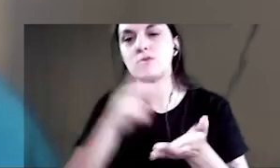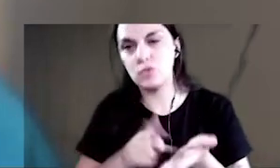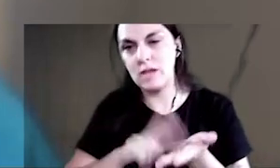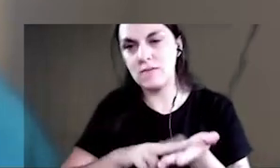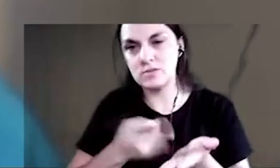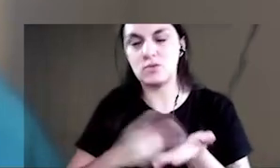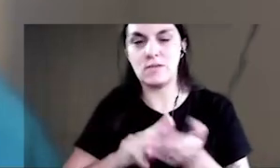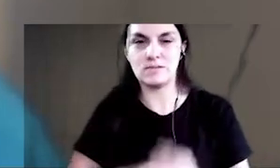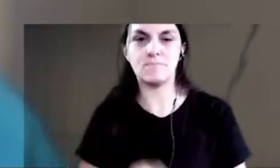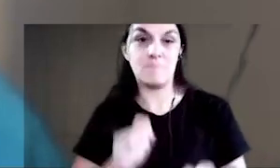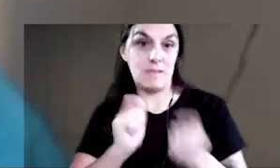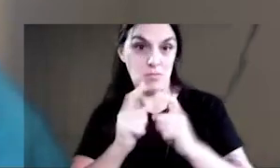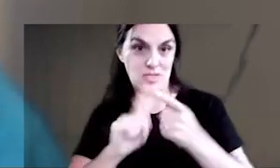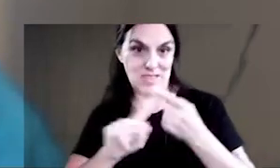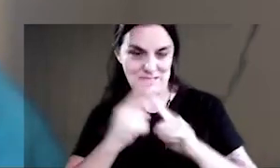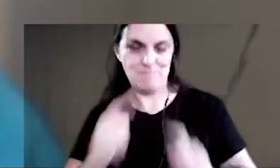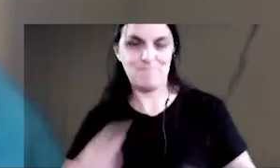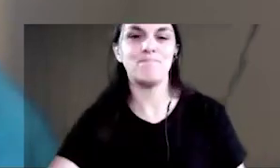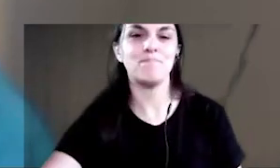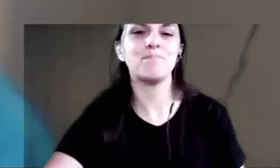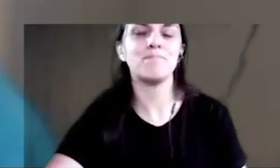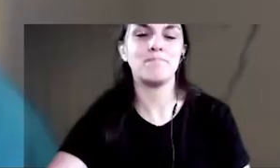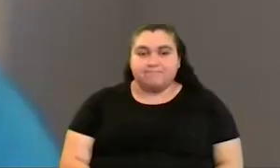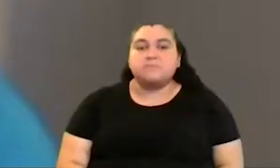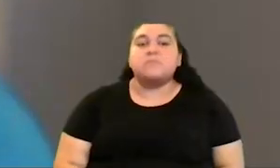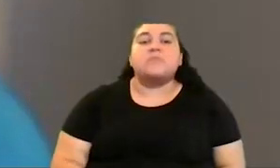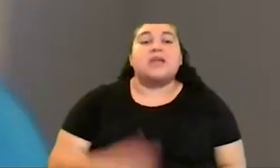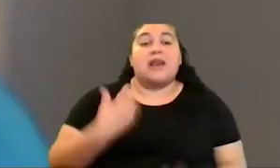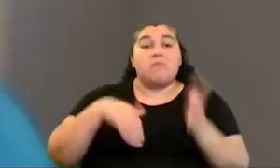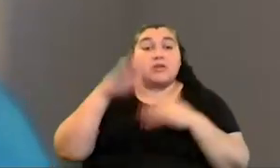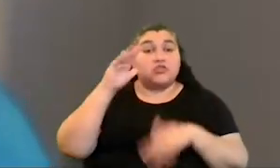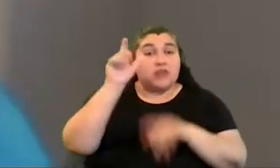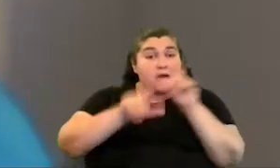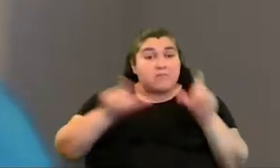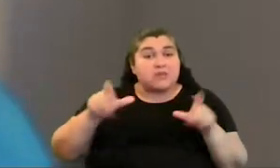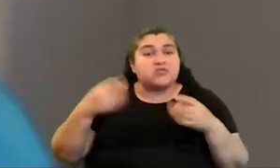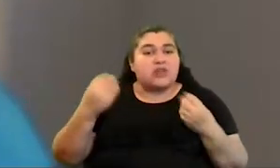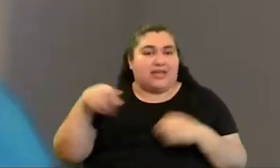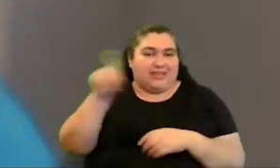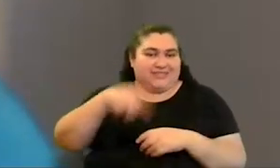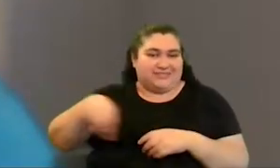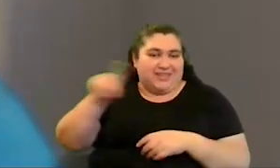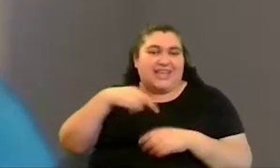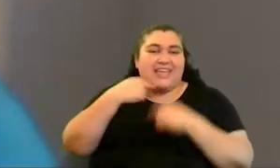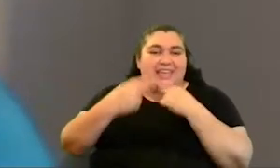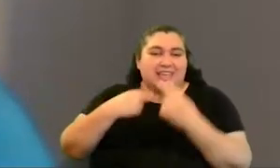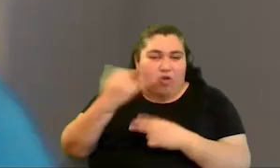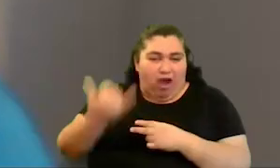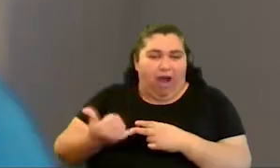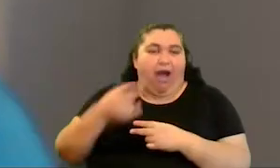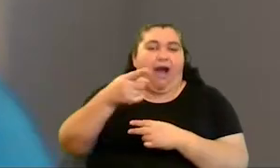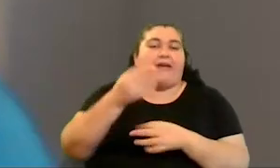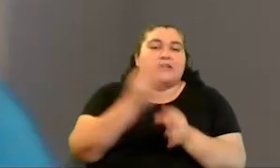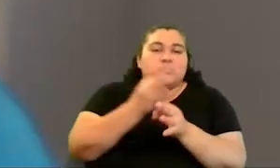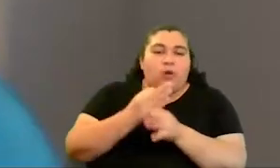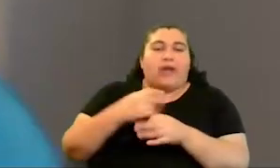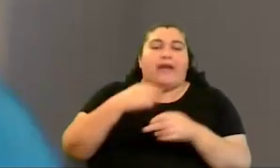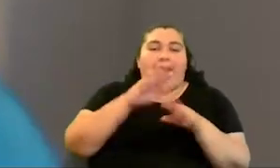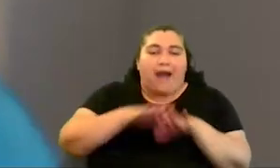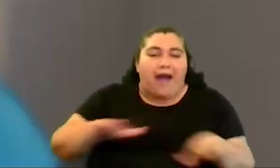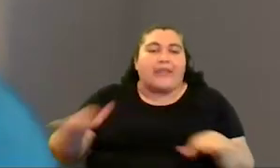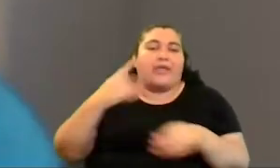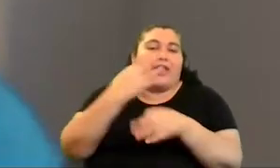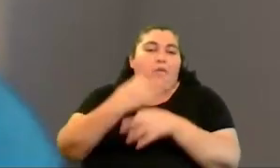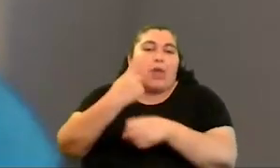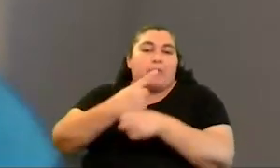Sí. Y es que la gran mayoría, sobre todo la gente que tiene cargas de familia, ¿no? En temas de jardines, colegios, yo lo